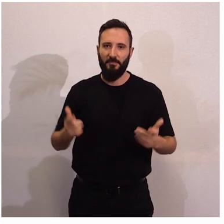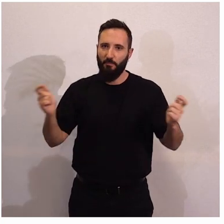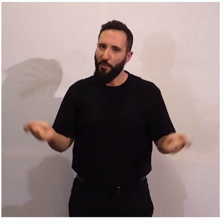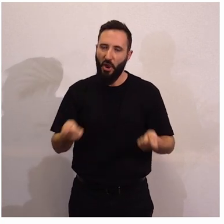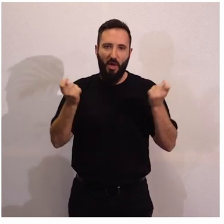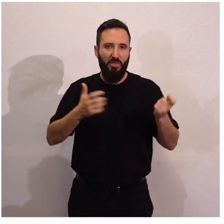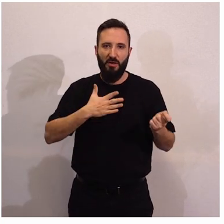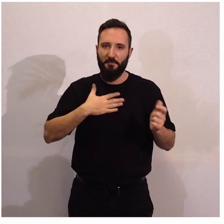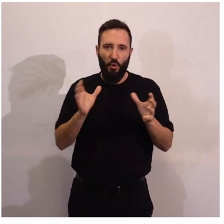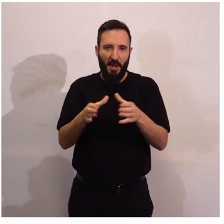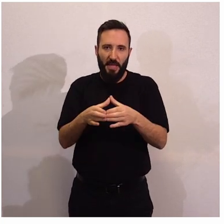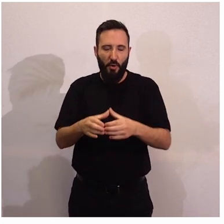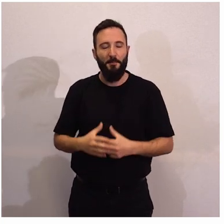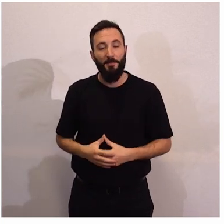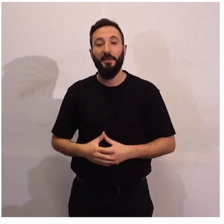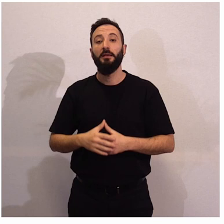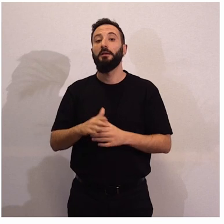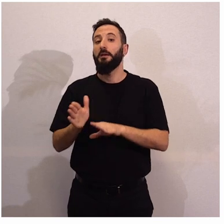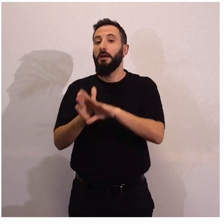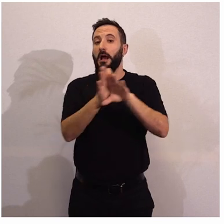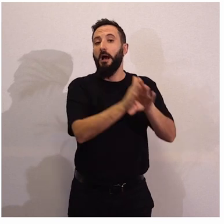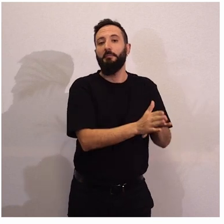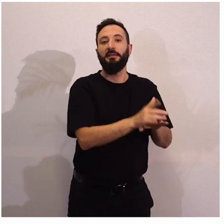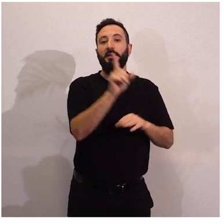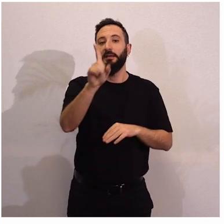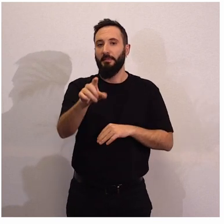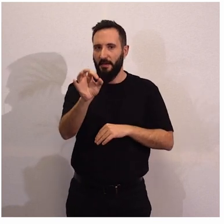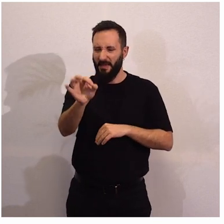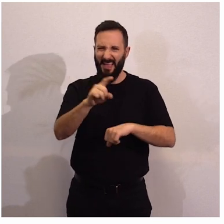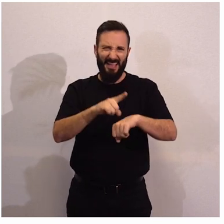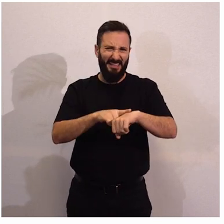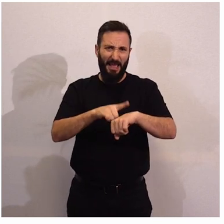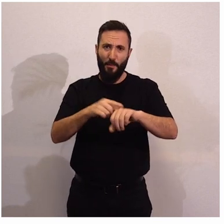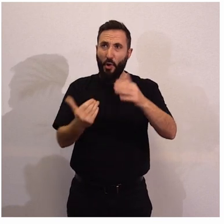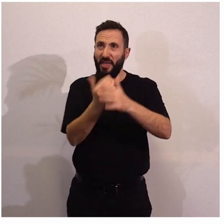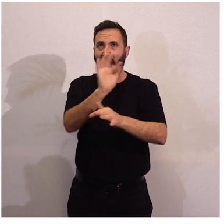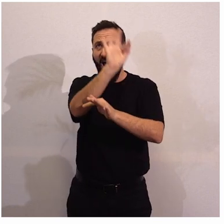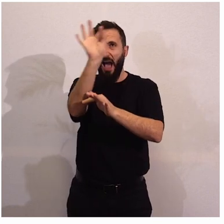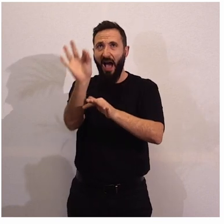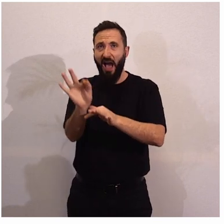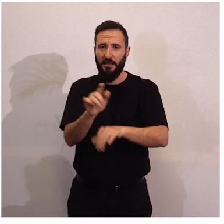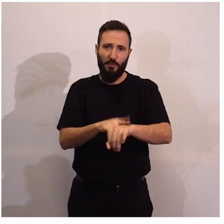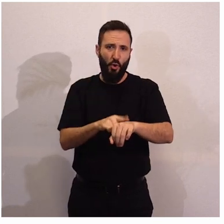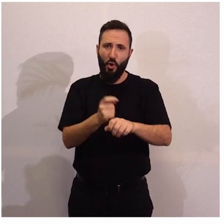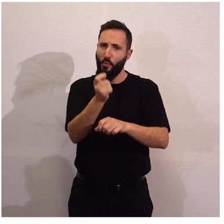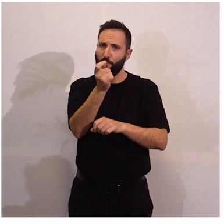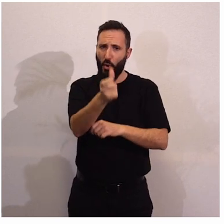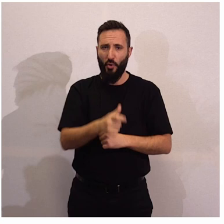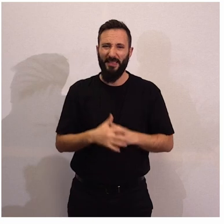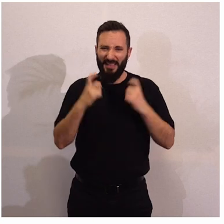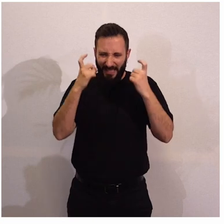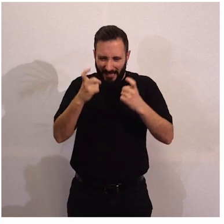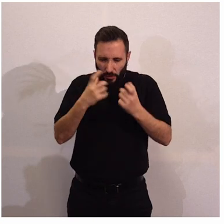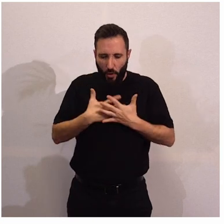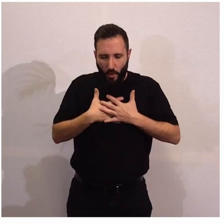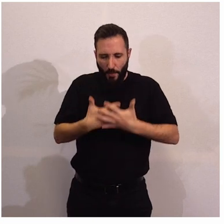¿no? Y luego sí que es verdad que tengo poco tiempo, pero sí que intento hacer alguna parte